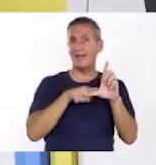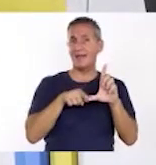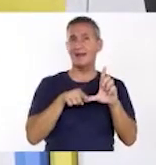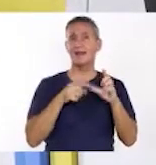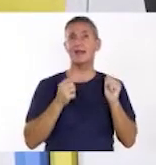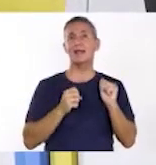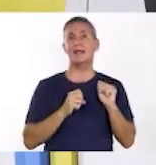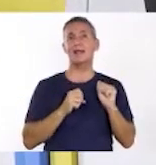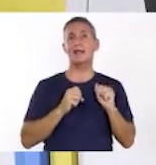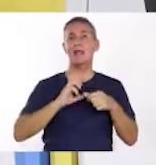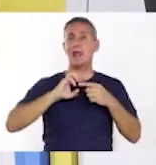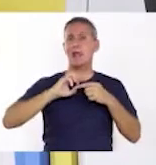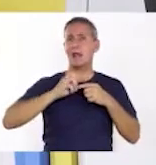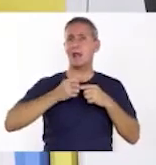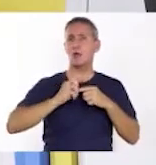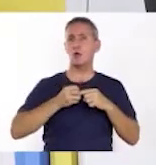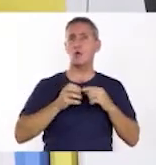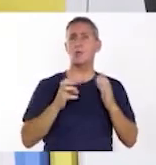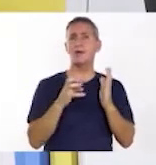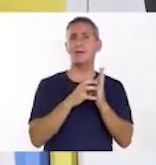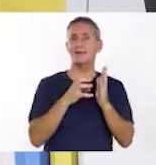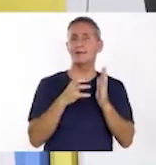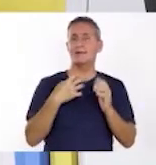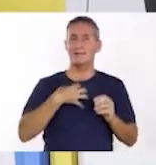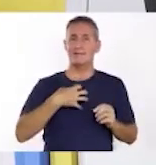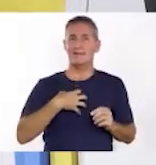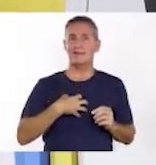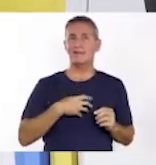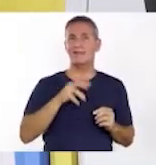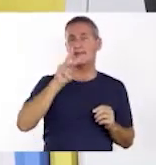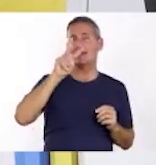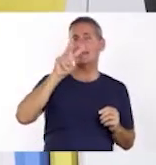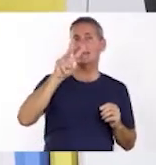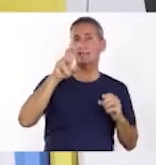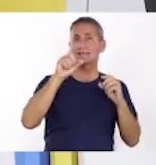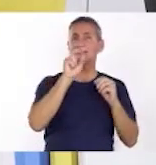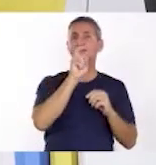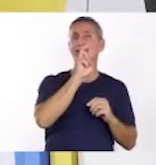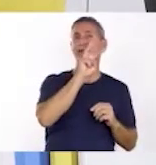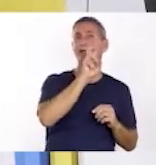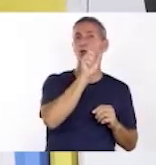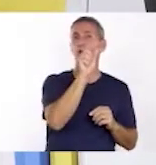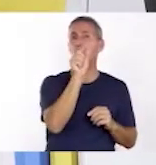comedia tiene 3 unidades importantes, que son